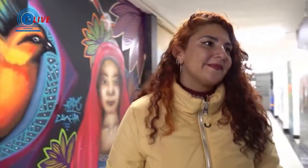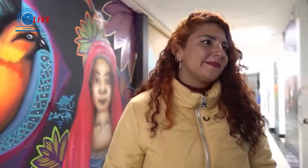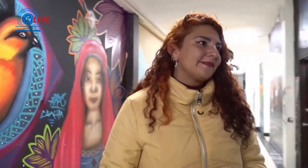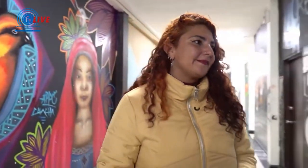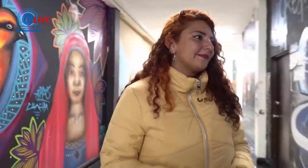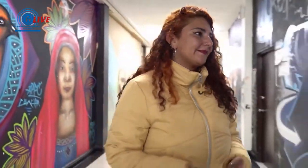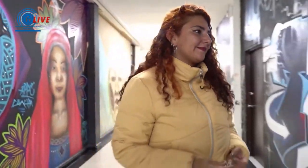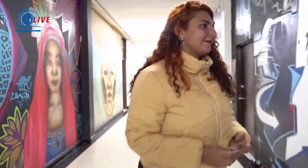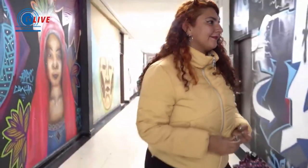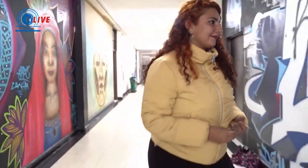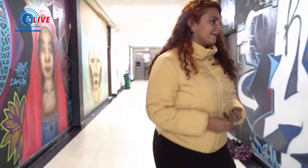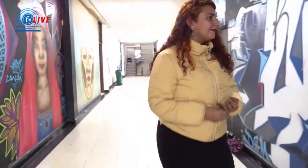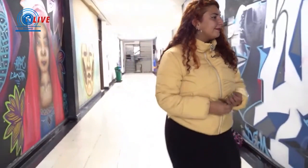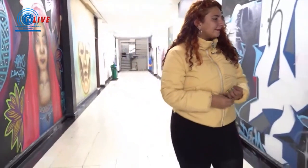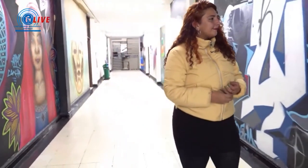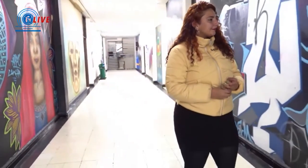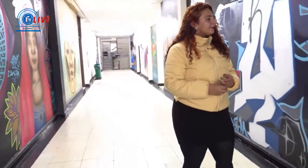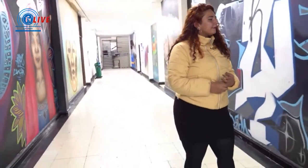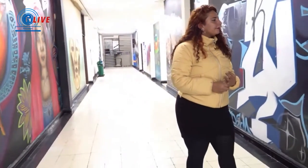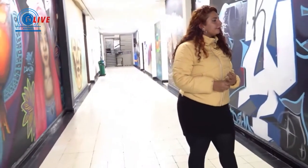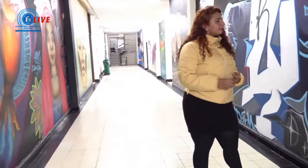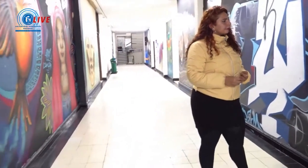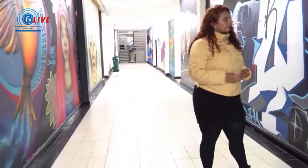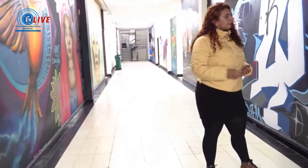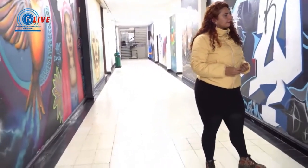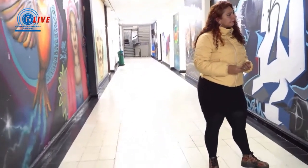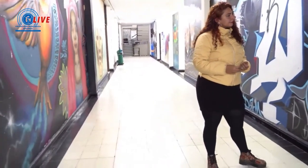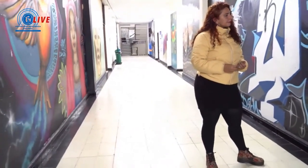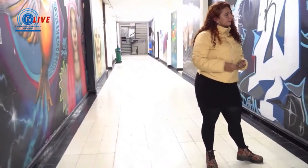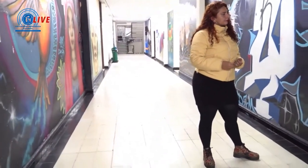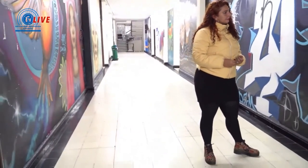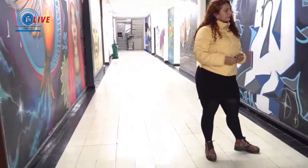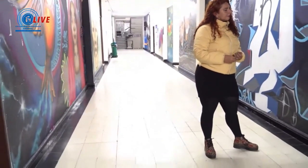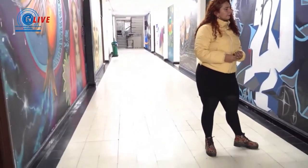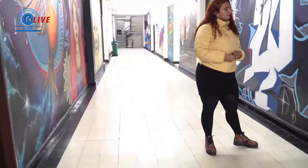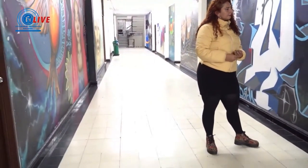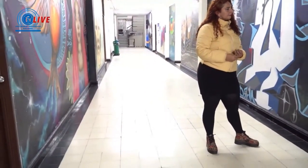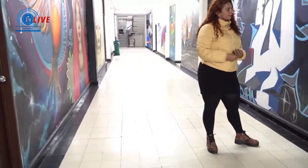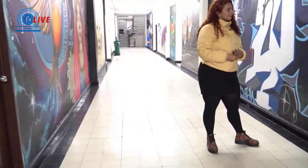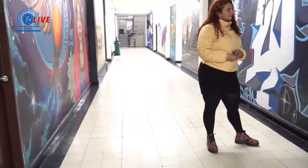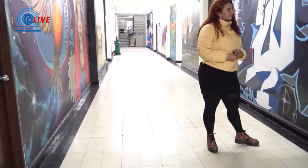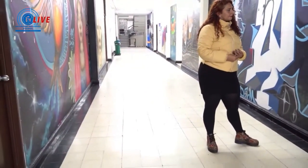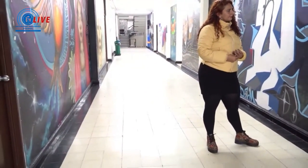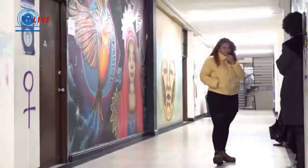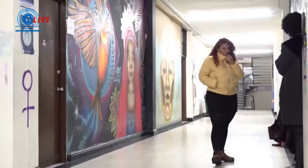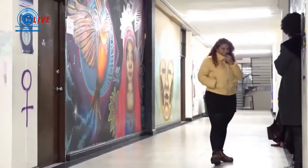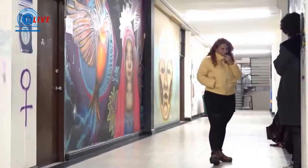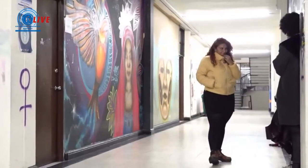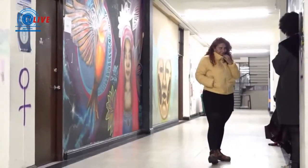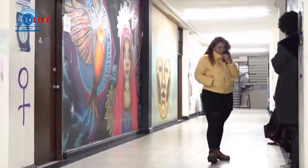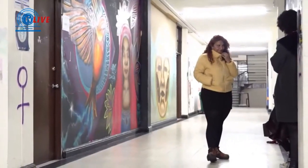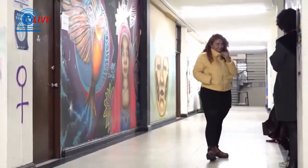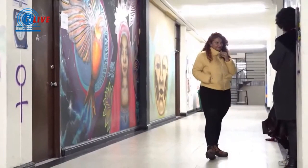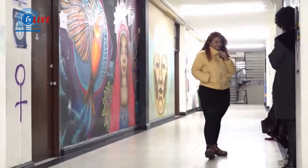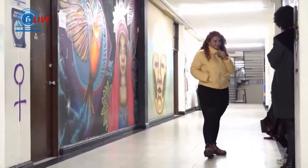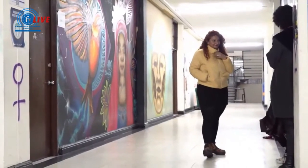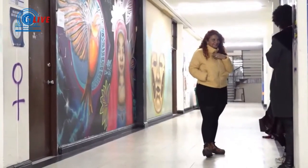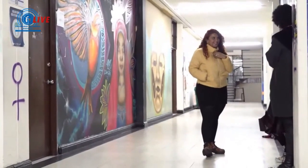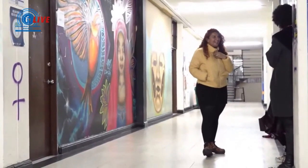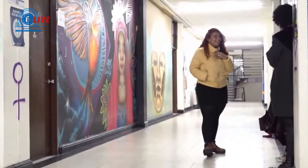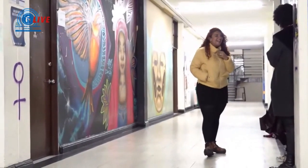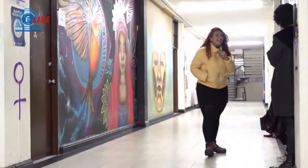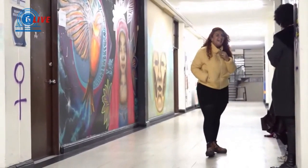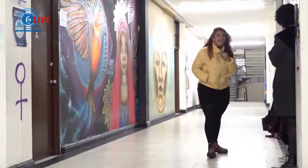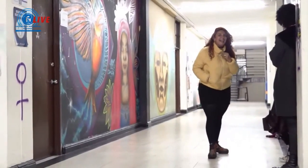una gran juntanza de mujeres que precisamente nos juntamos porque estábamos hartas y estábamos atravesando por diferentes